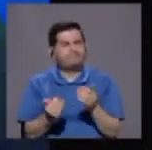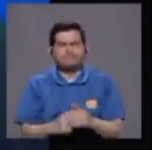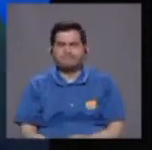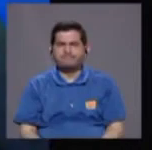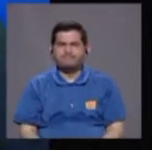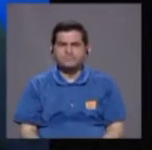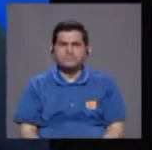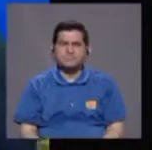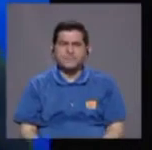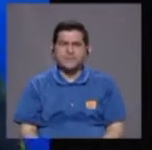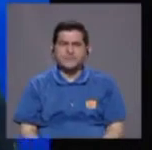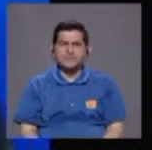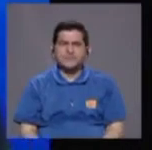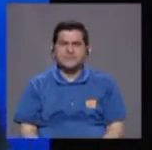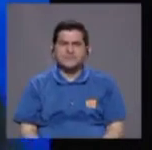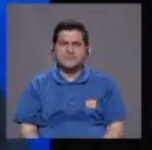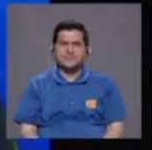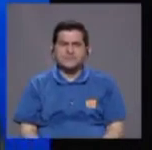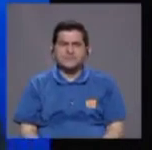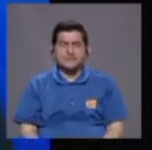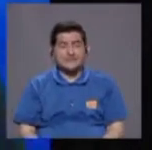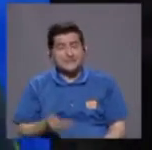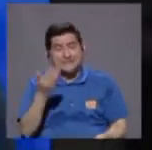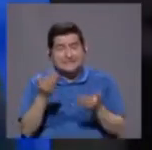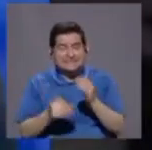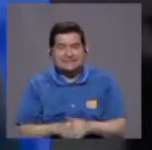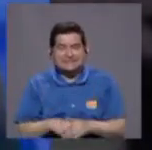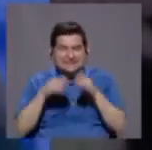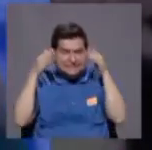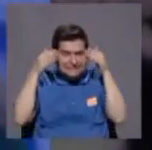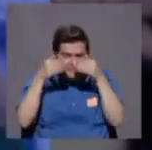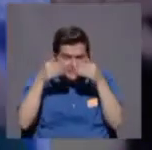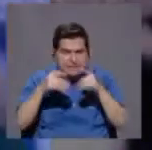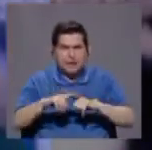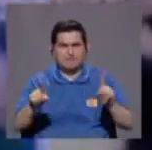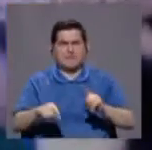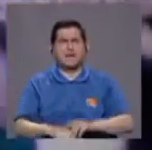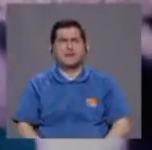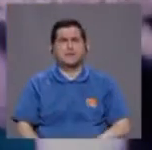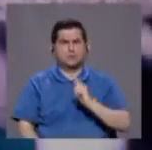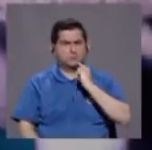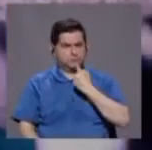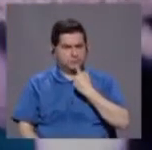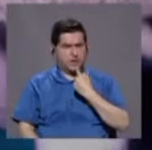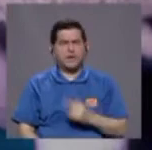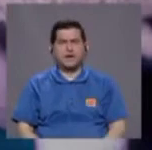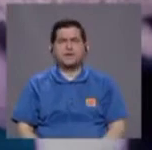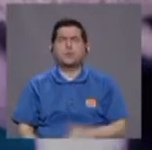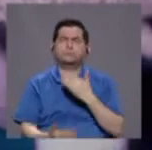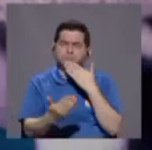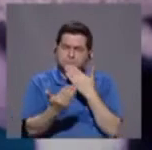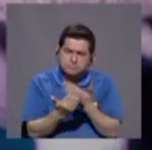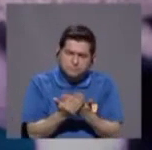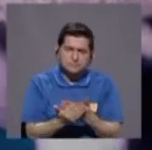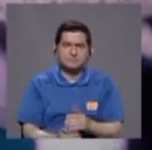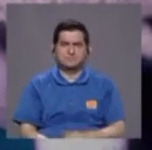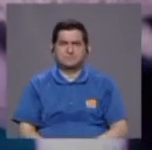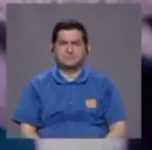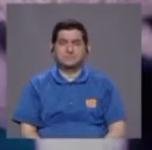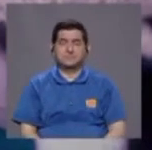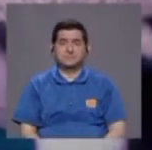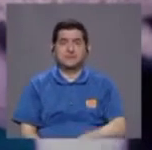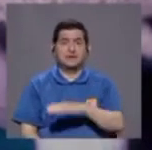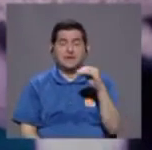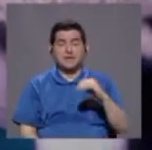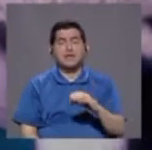pues, cerrado un poquito, pero muy serio, muy amable, y de vida, pues,